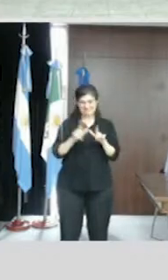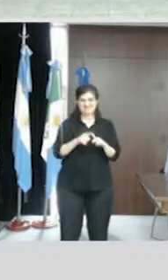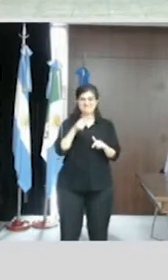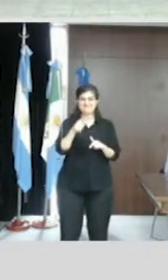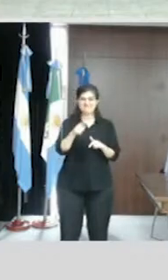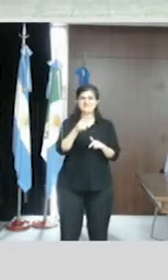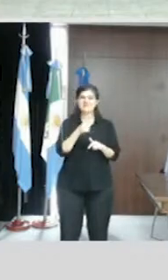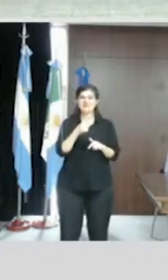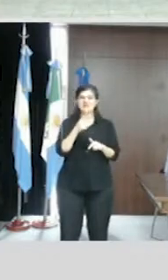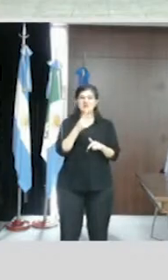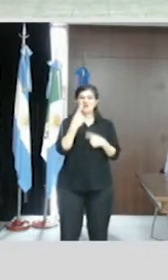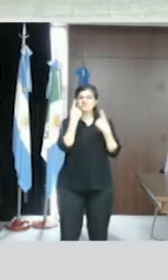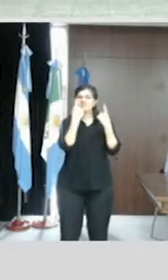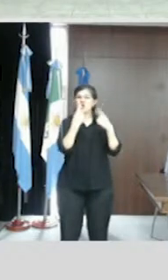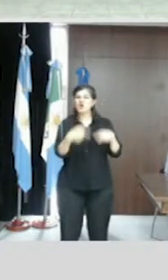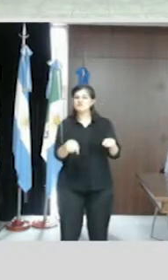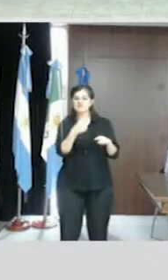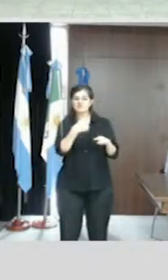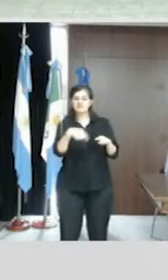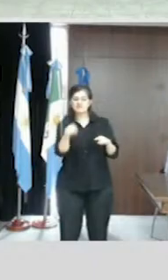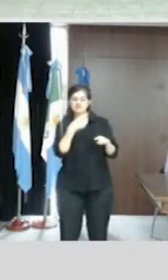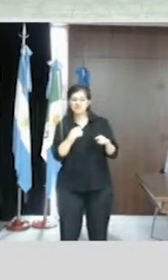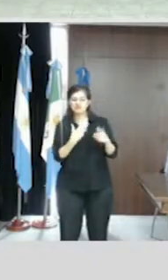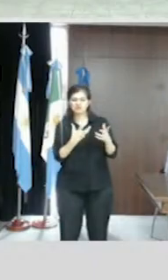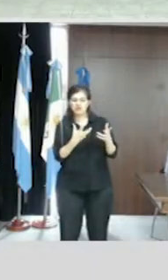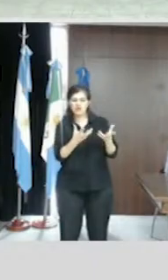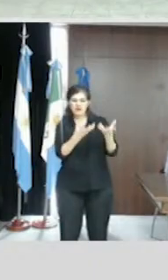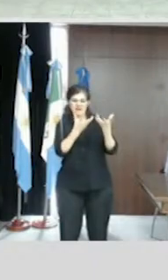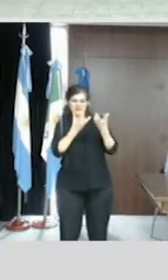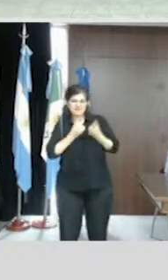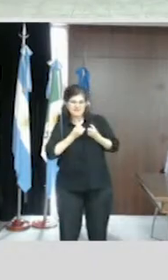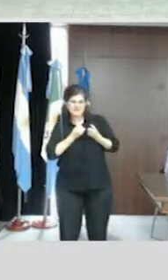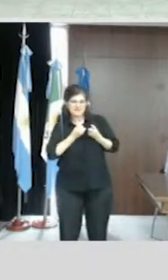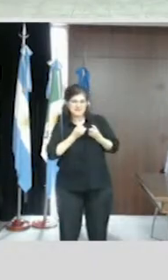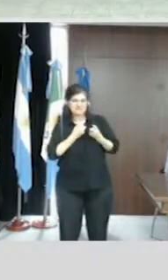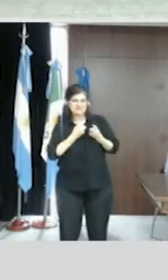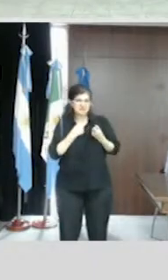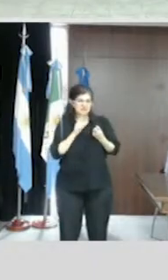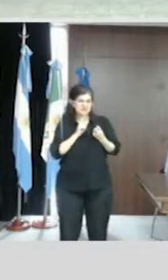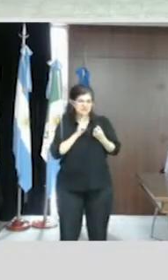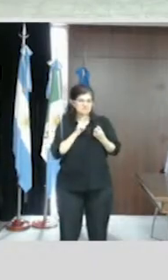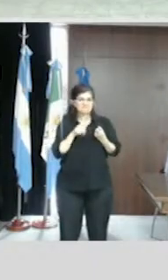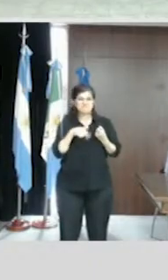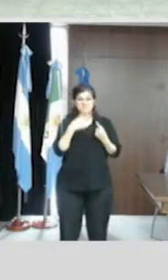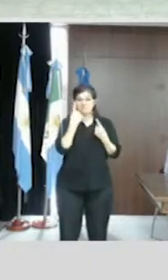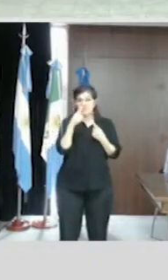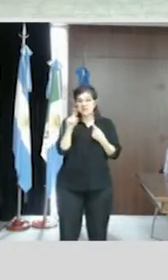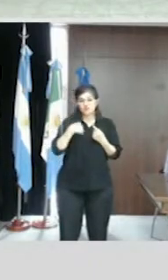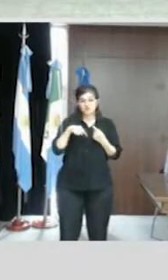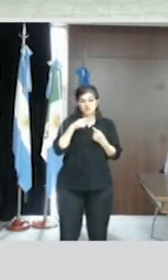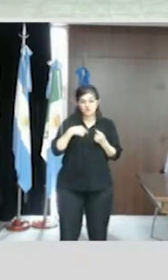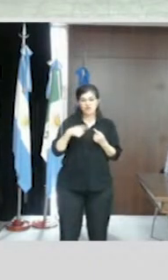mejor aquello que no recibimos y enseñamos mejor aquello que más necesitamos